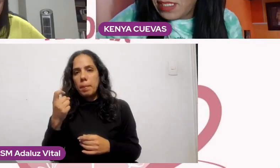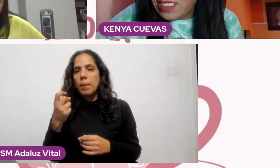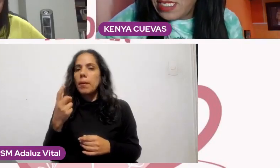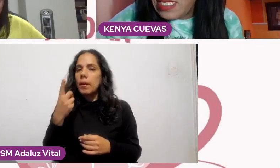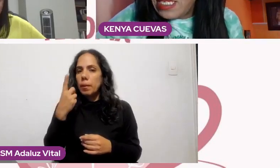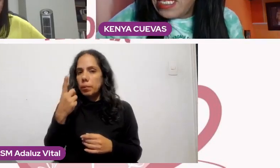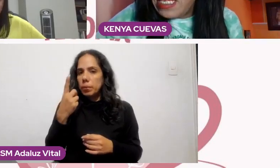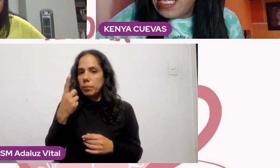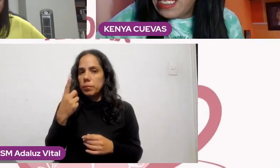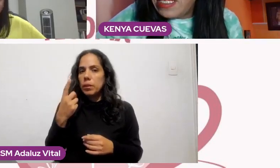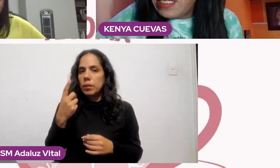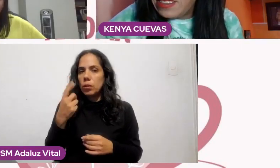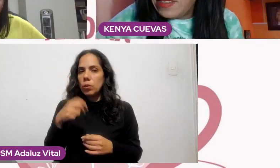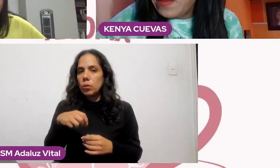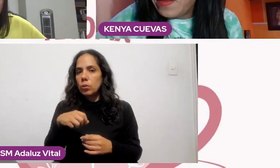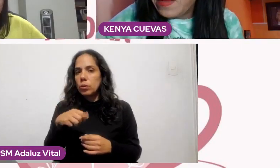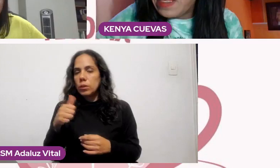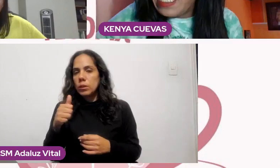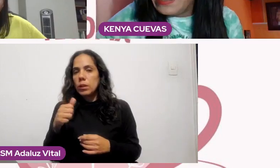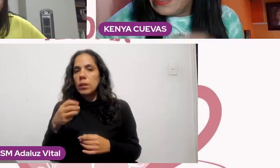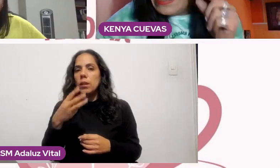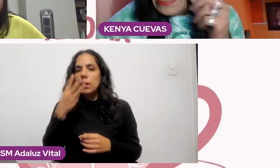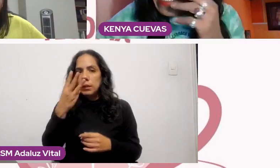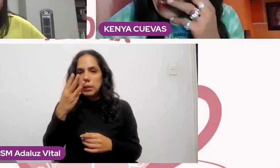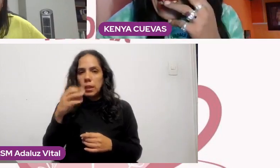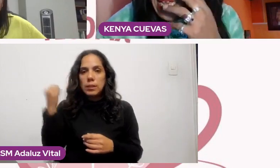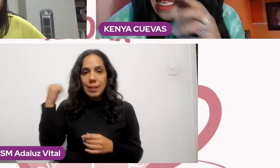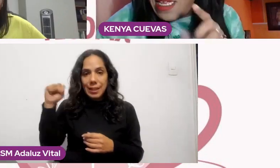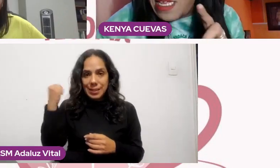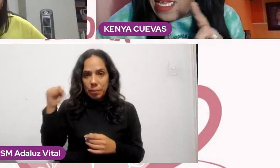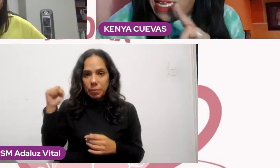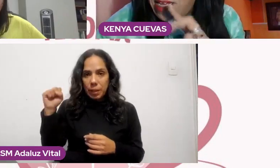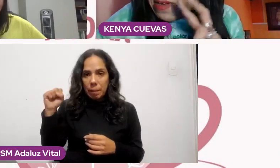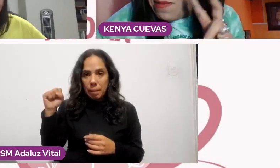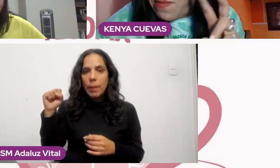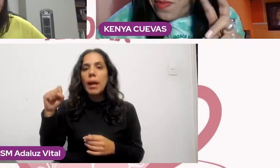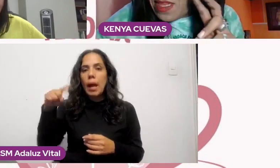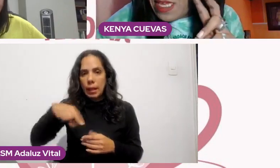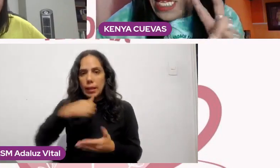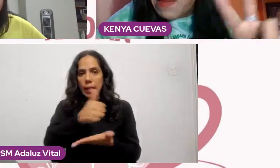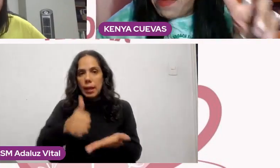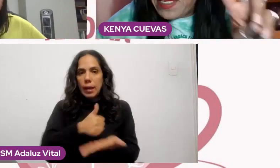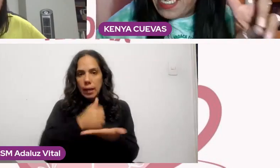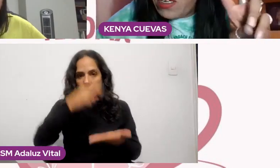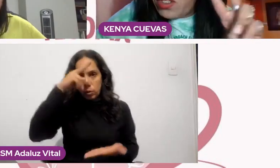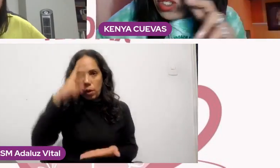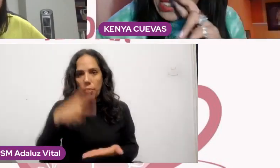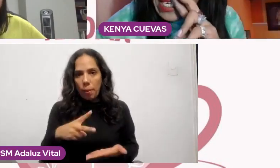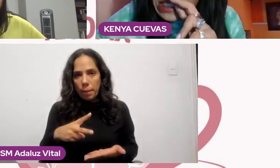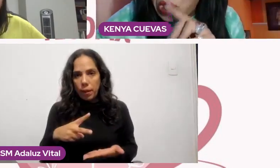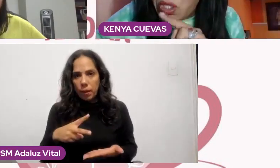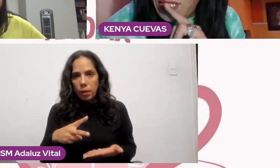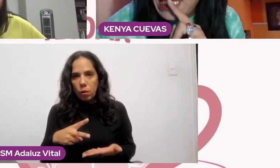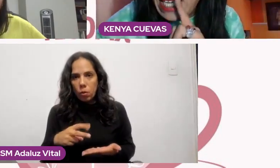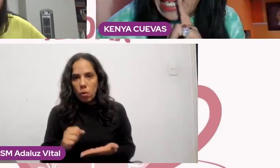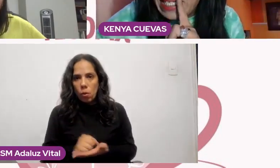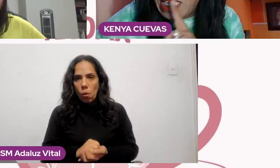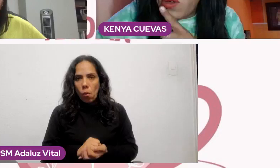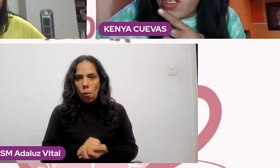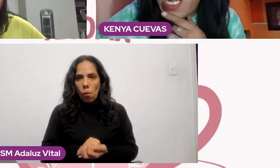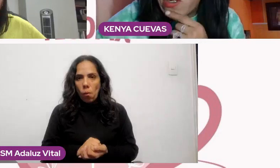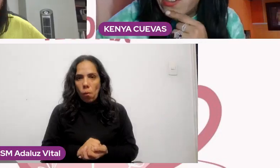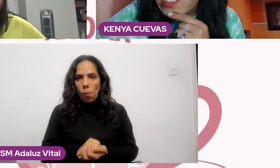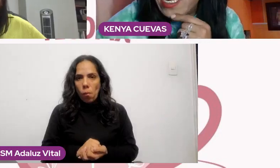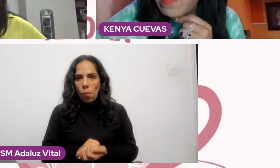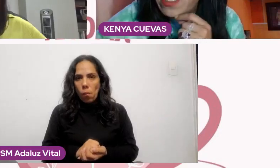página que nos comentaste, www.ambulante.org, Ya me pasaron 2 direcciones. El